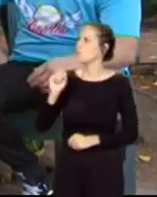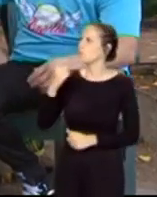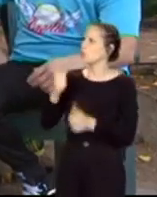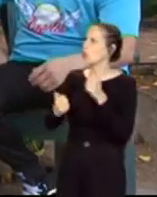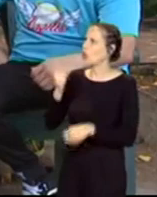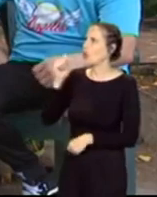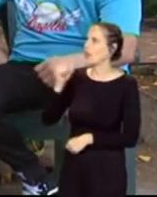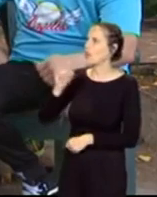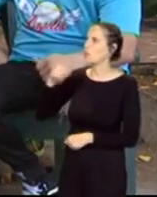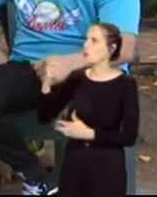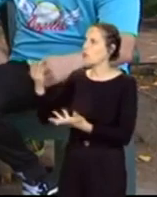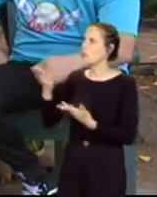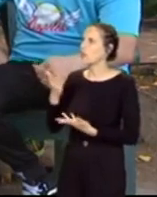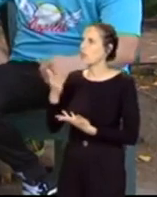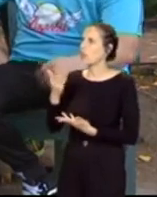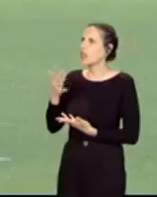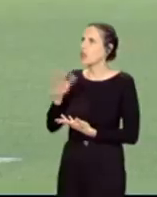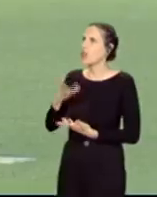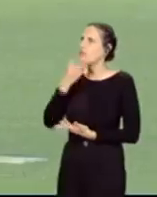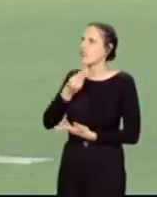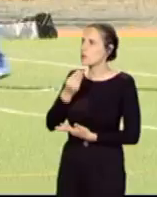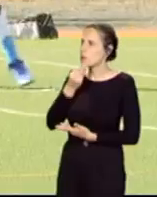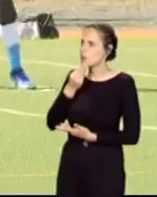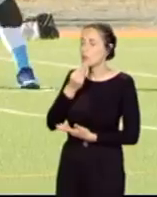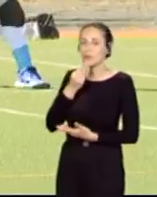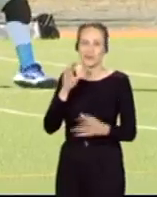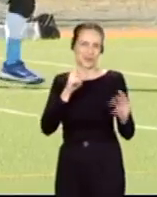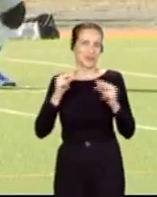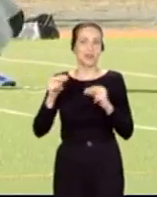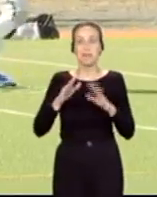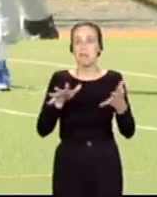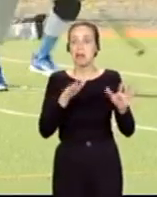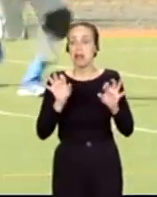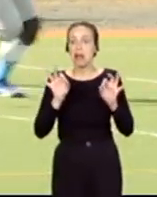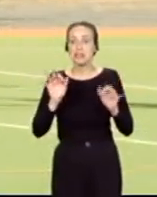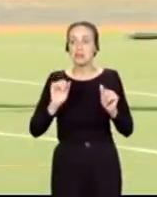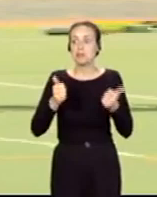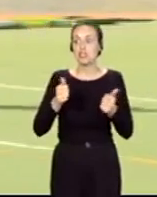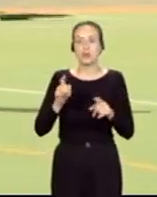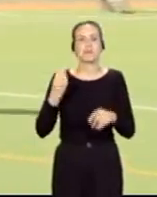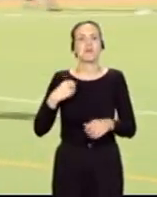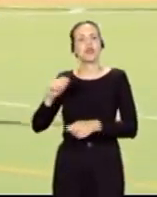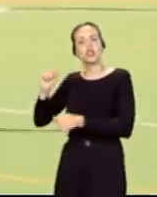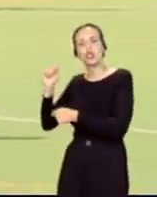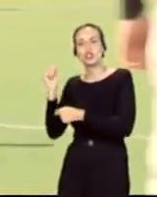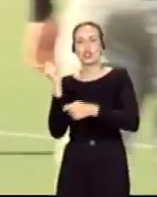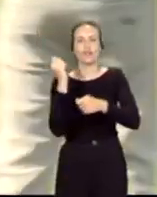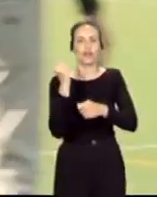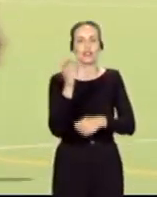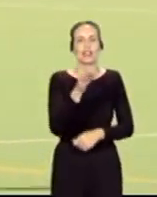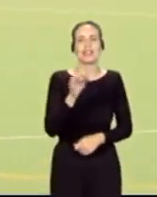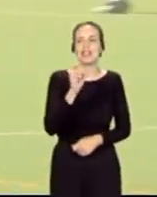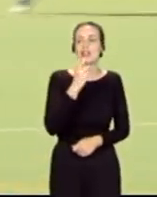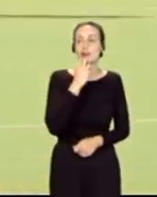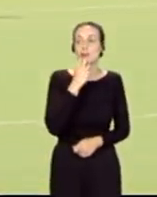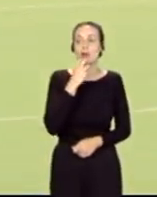después nos invitaron los de Vallehermoso. Pues más o menos así empezó a jugarse al softball en la isla colombina. Hoy tienen una liga